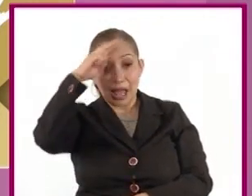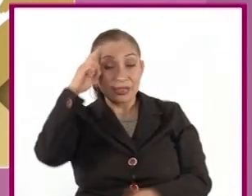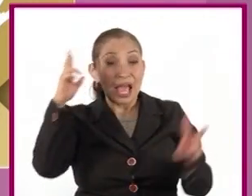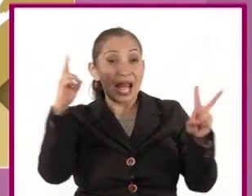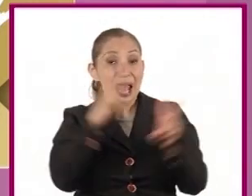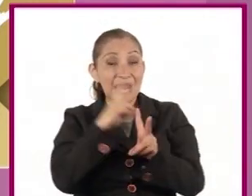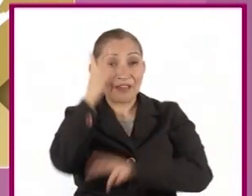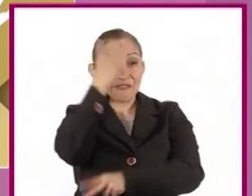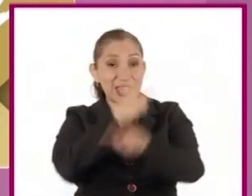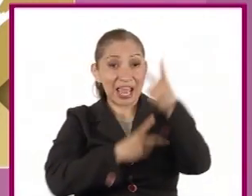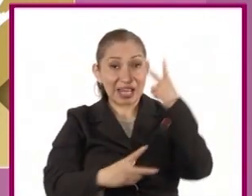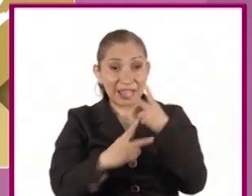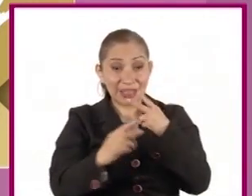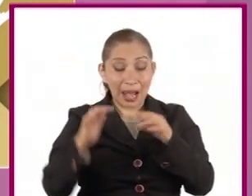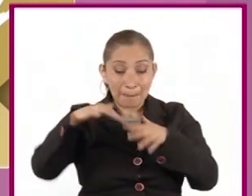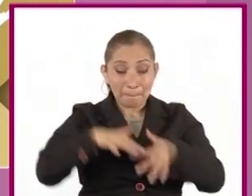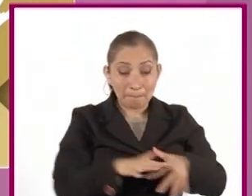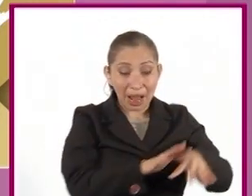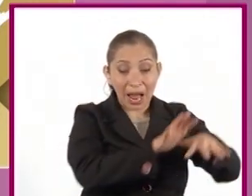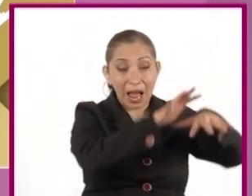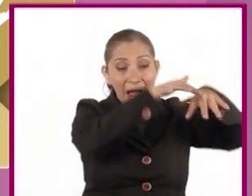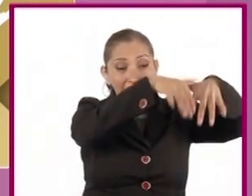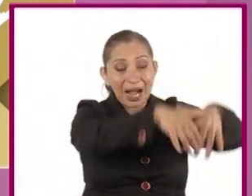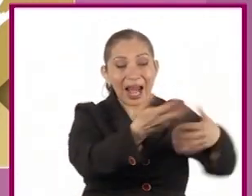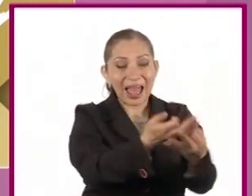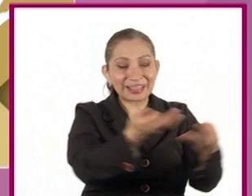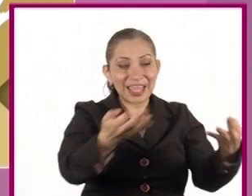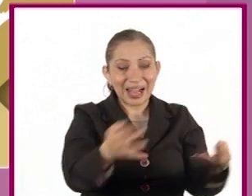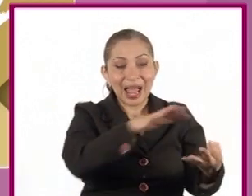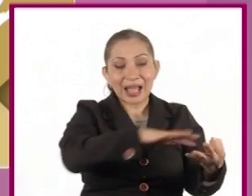se desplazan del mar a los continentes